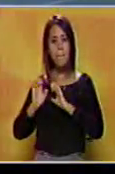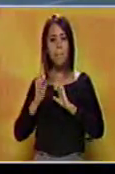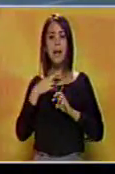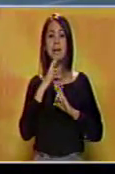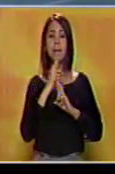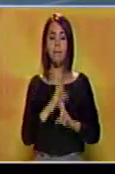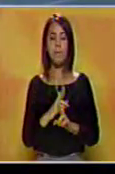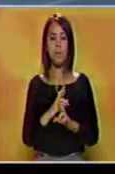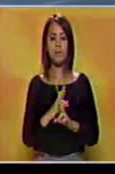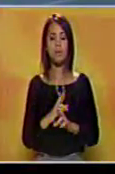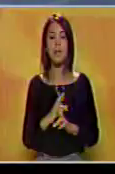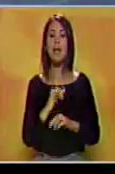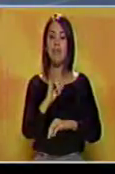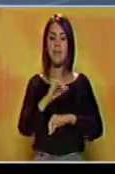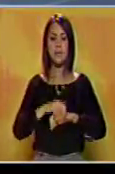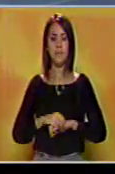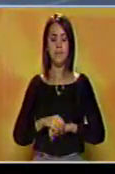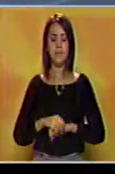respuesta de reino unido a esta crisis